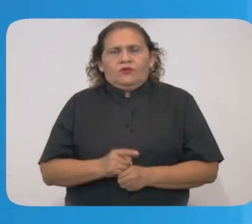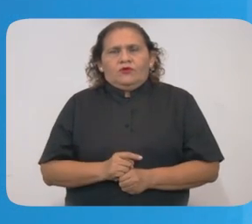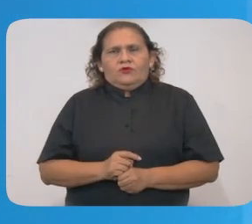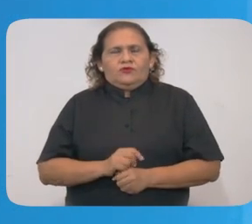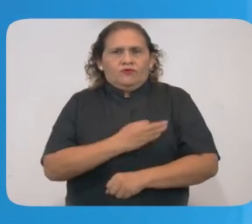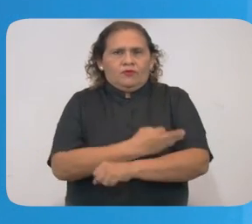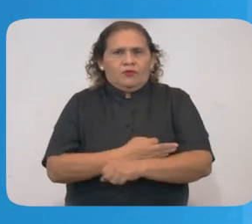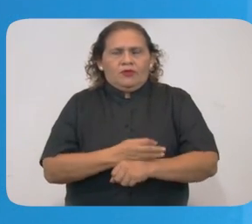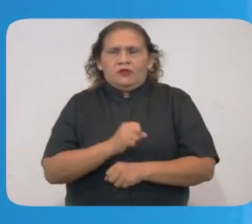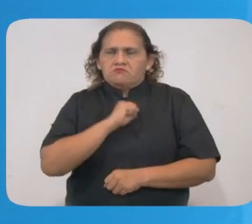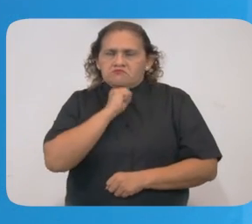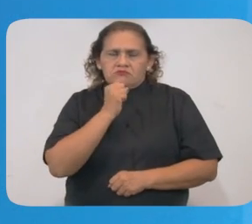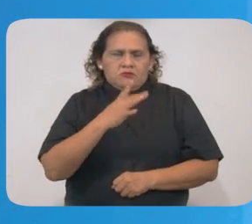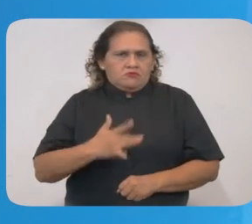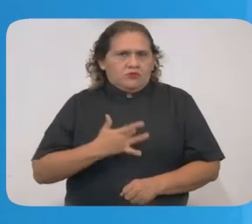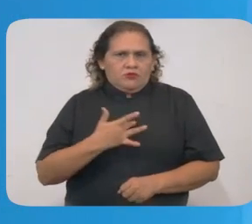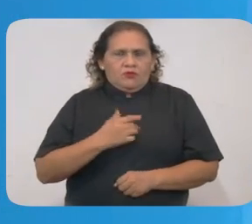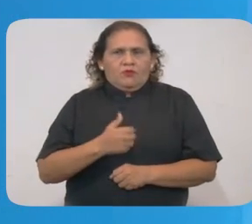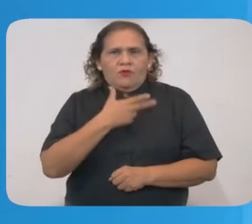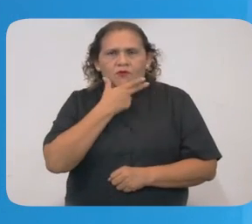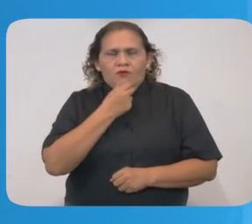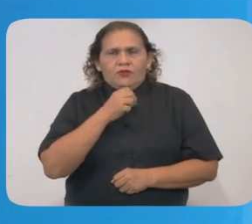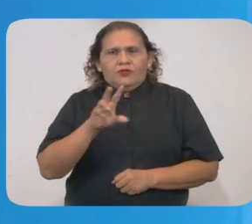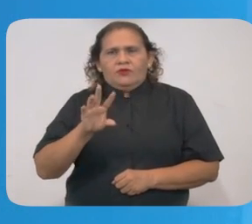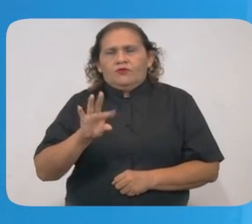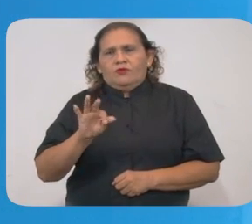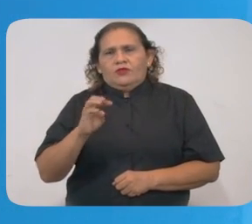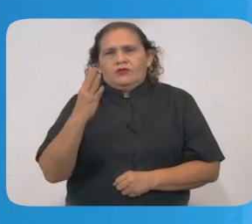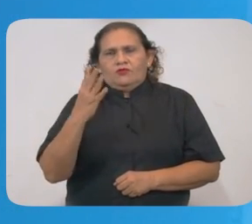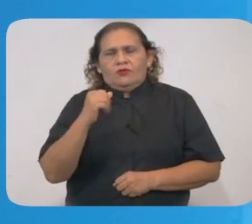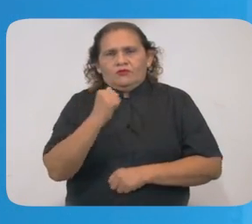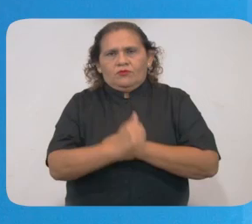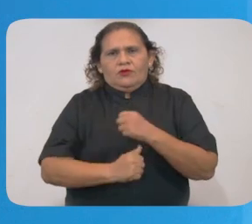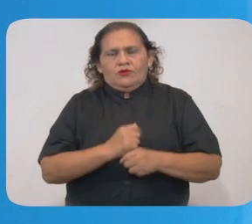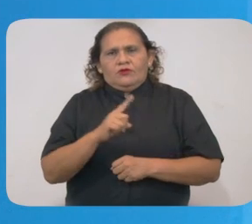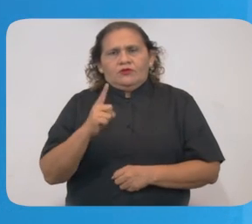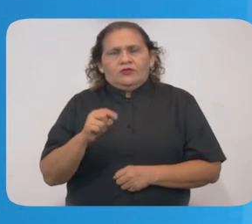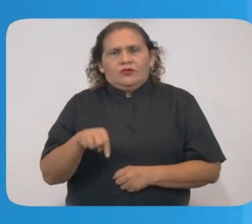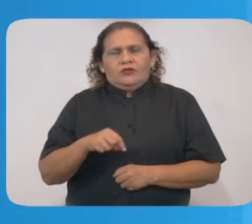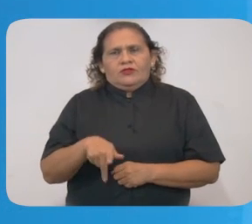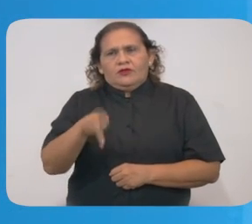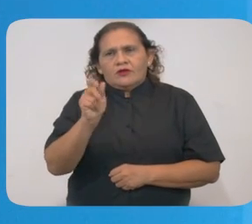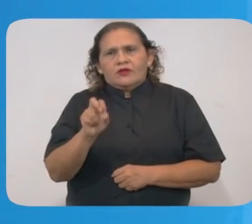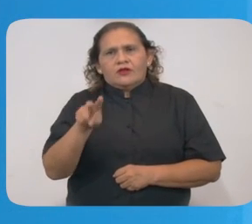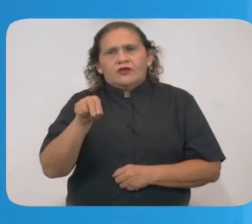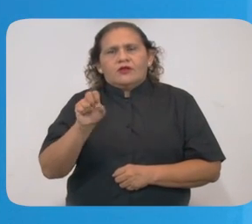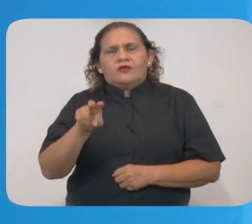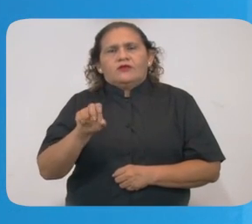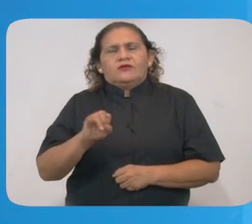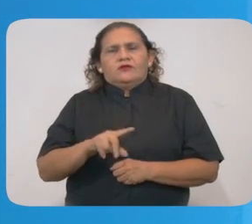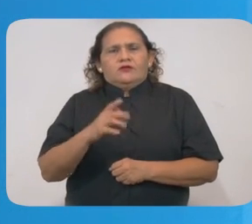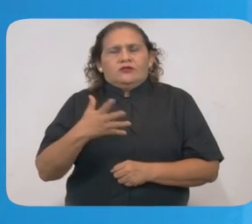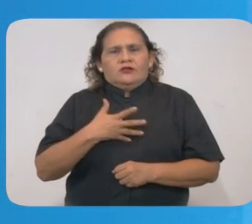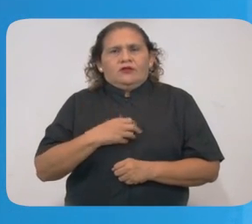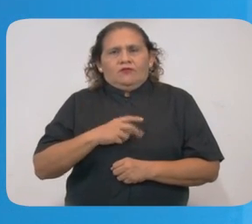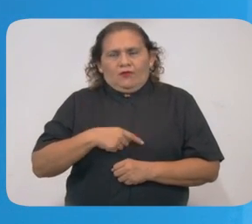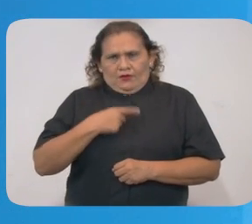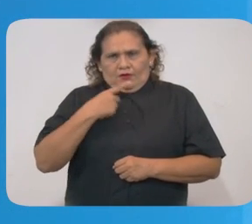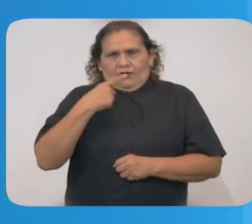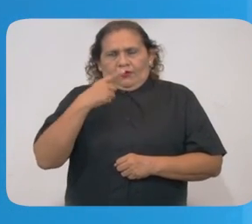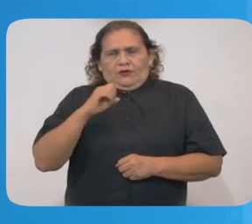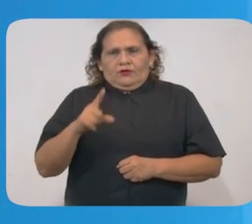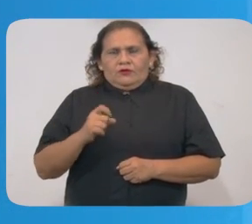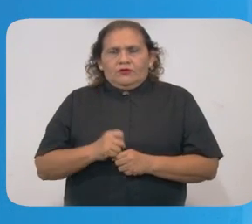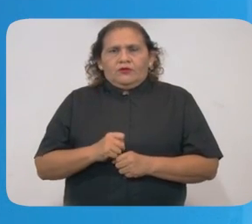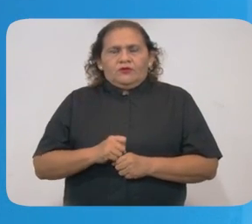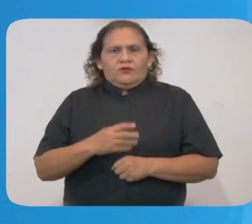se reportan sin síntomas. Hombre de 44 años de edad, originario y residente de Canacín. El paciente tenía asma. Los contactos hasta